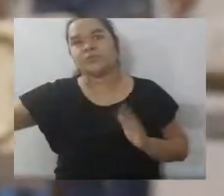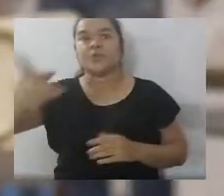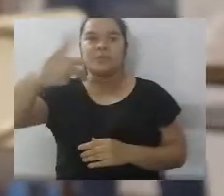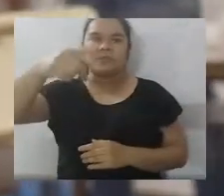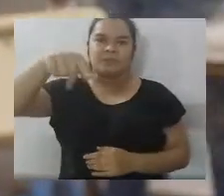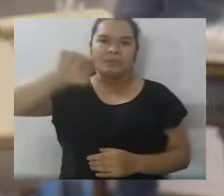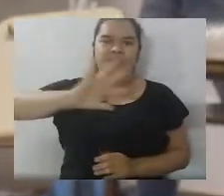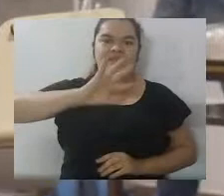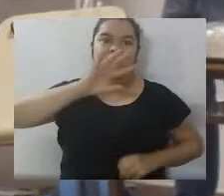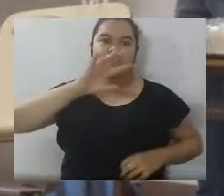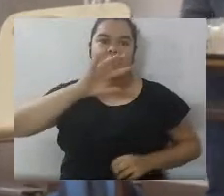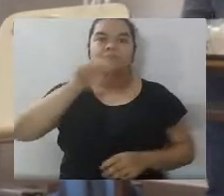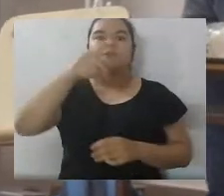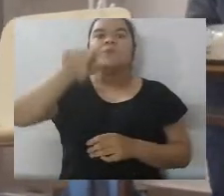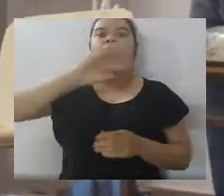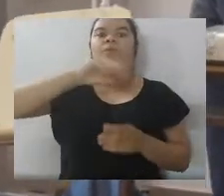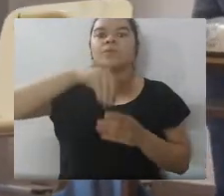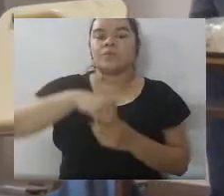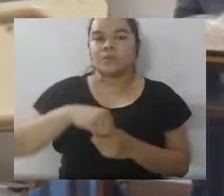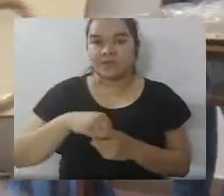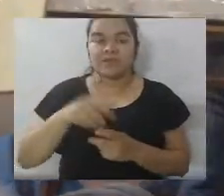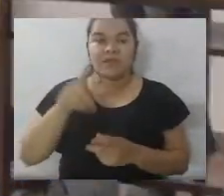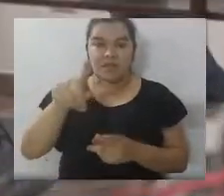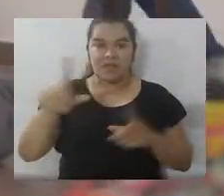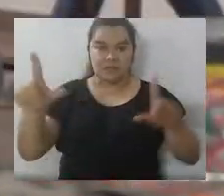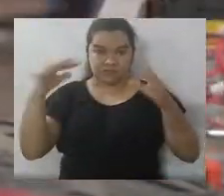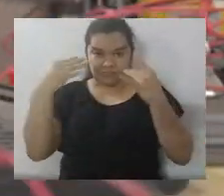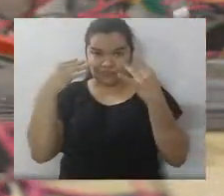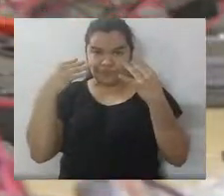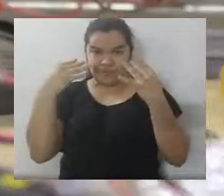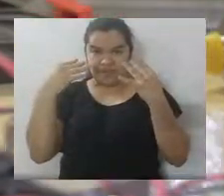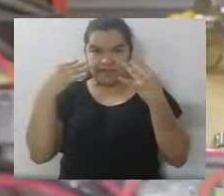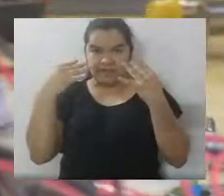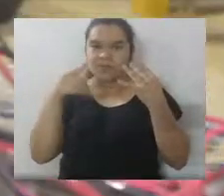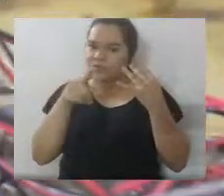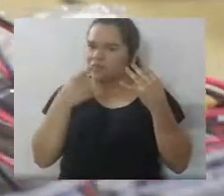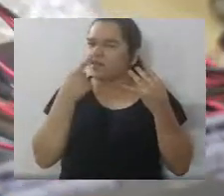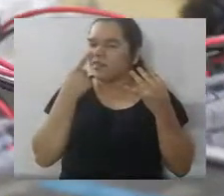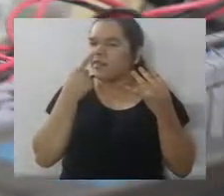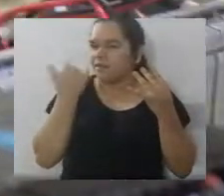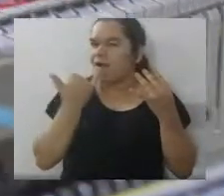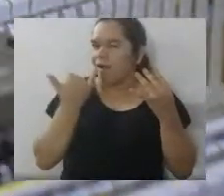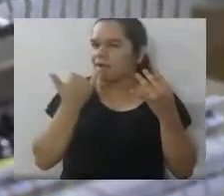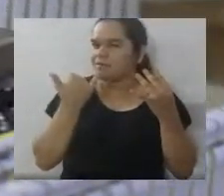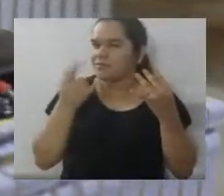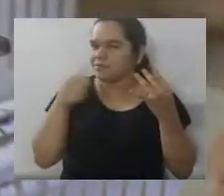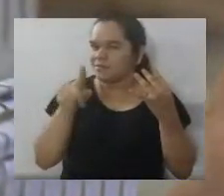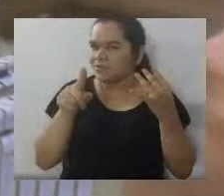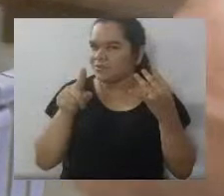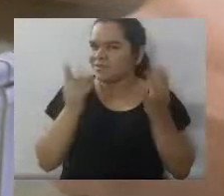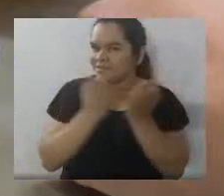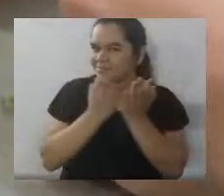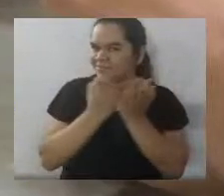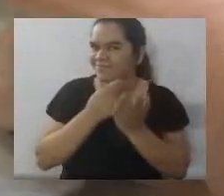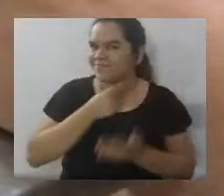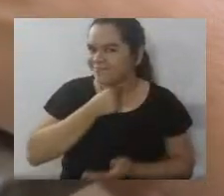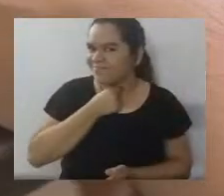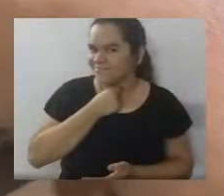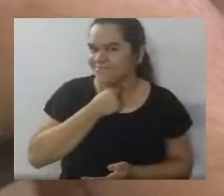ustedes, si están mirando esta pantalla, es porque tienen toda la voluntad de hacerlo. Es